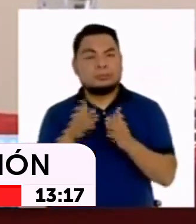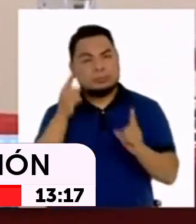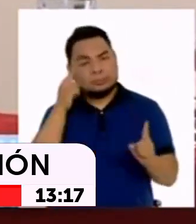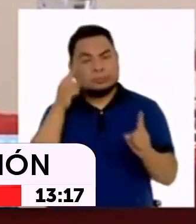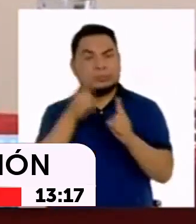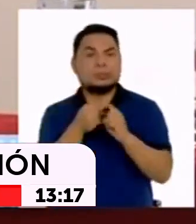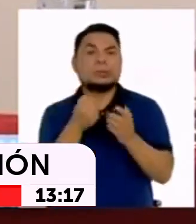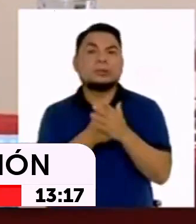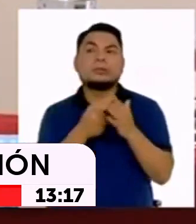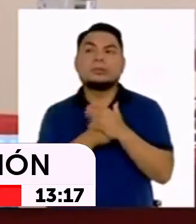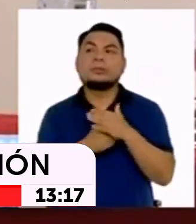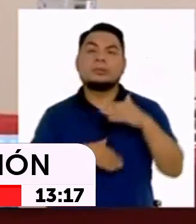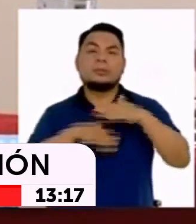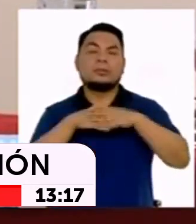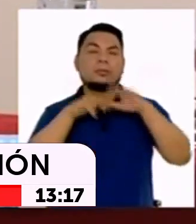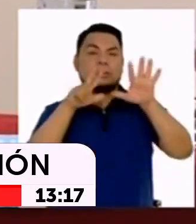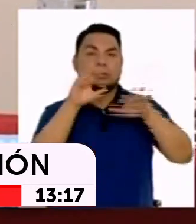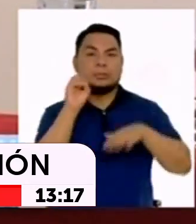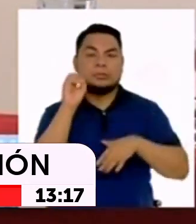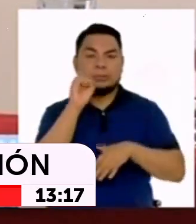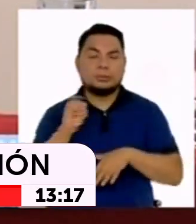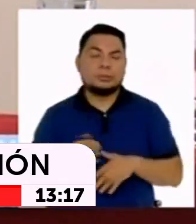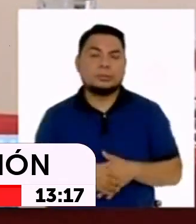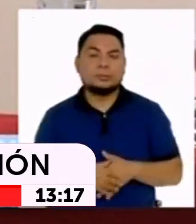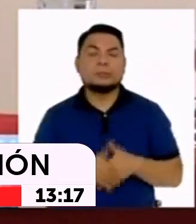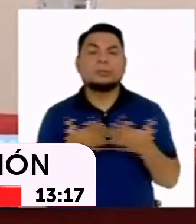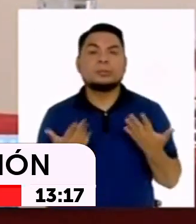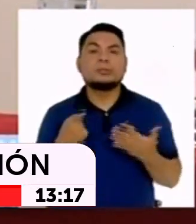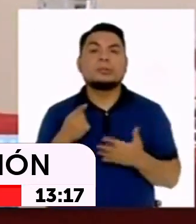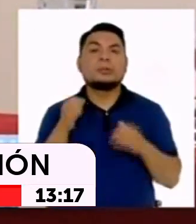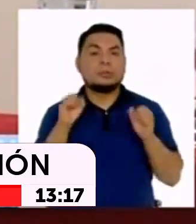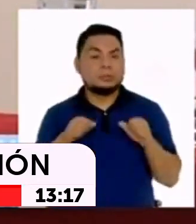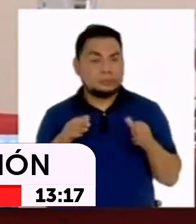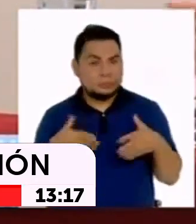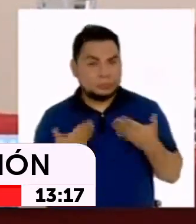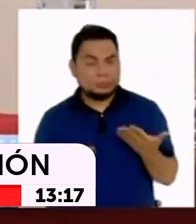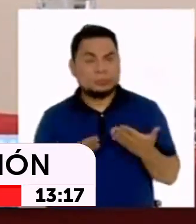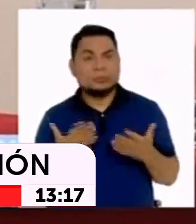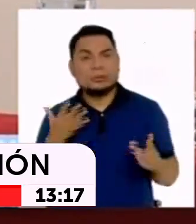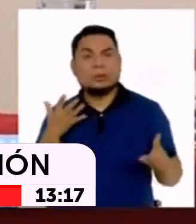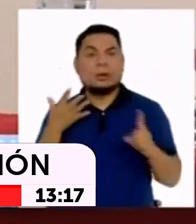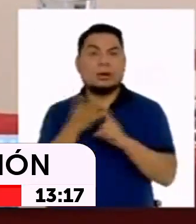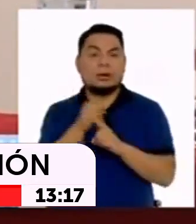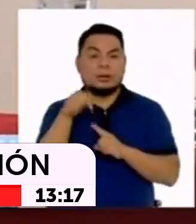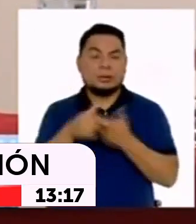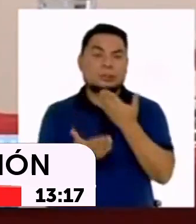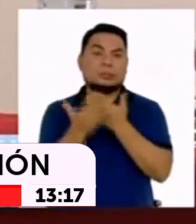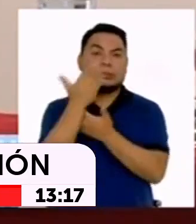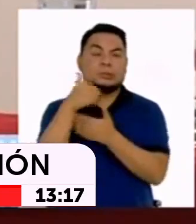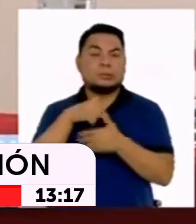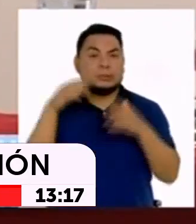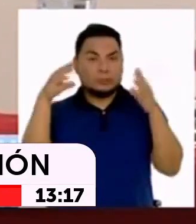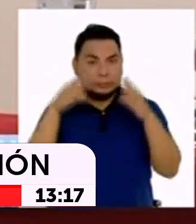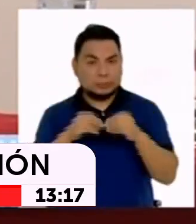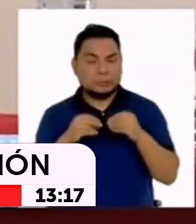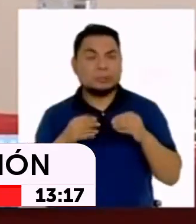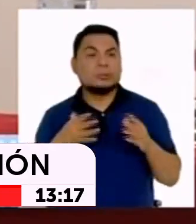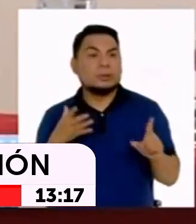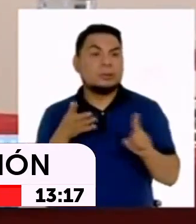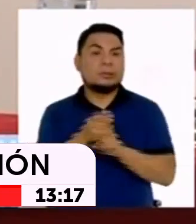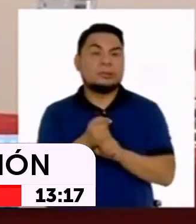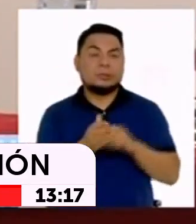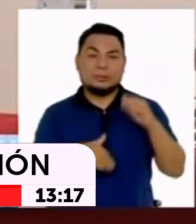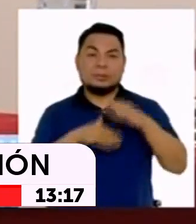objetivo de llegar al 80% para, si es posible, lograrlo hasta mañana en la noche, pues es lo más probable que